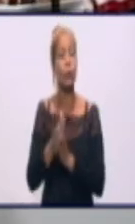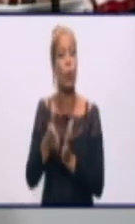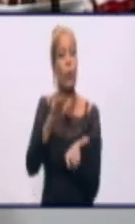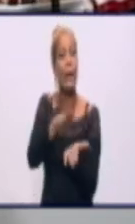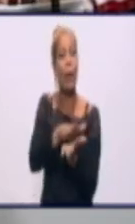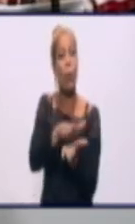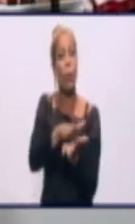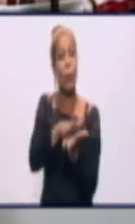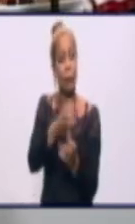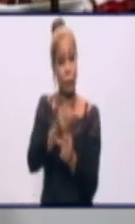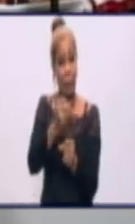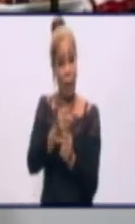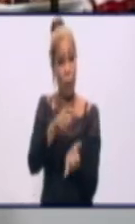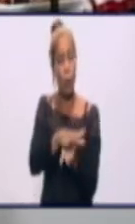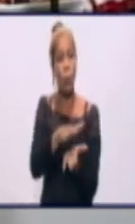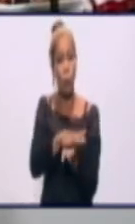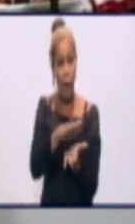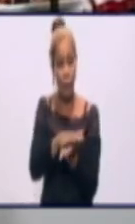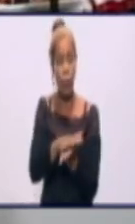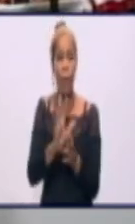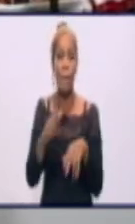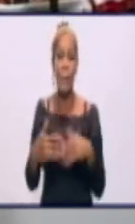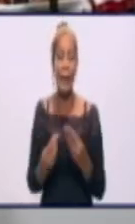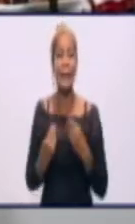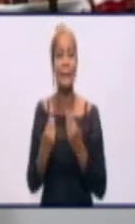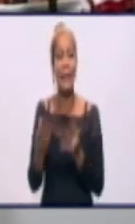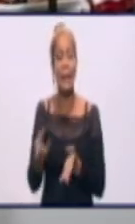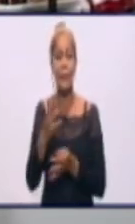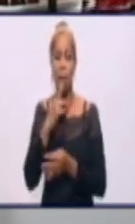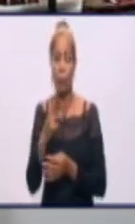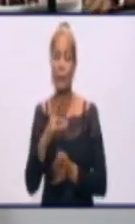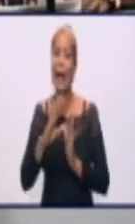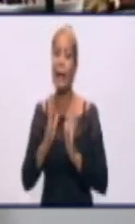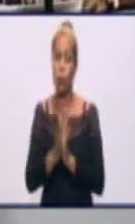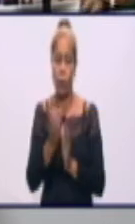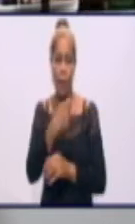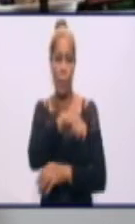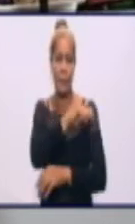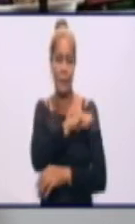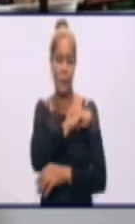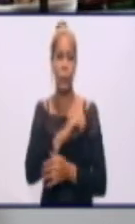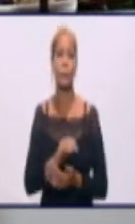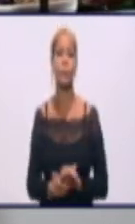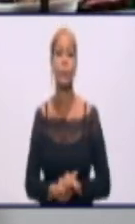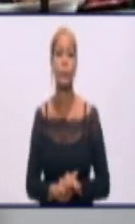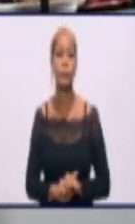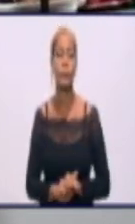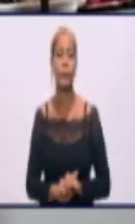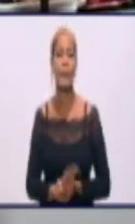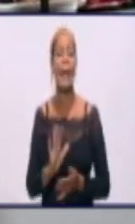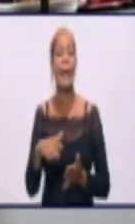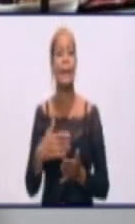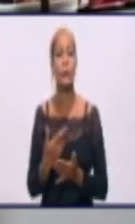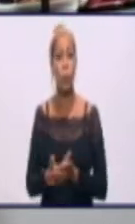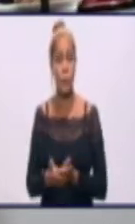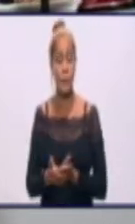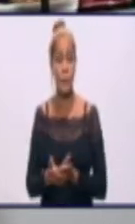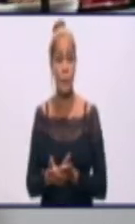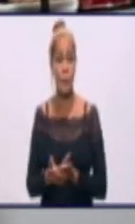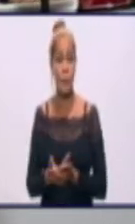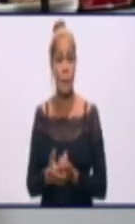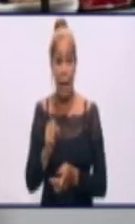hasta que las condiciones permitan reabrir el sistema, todo el sistema de servicios. Endris, servicios online a partir